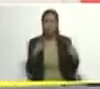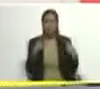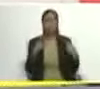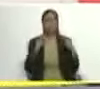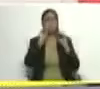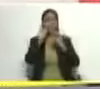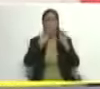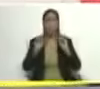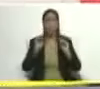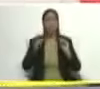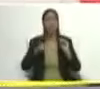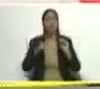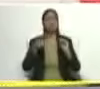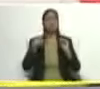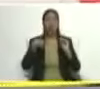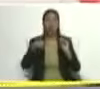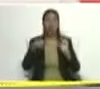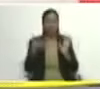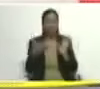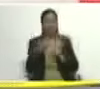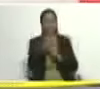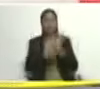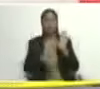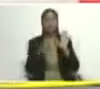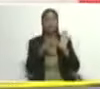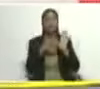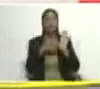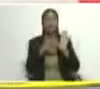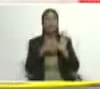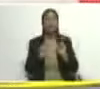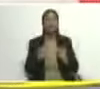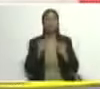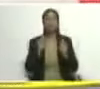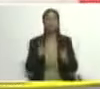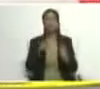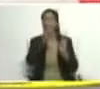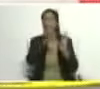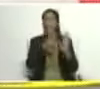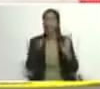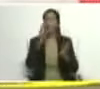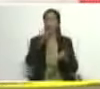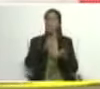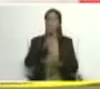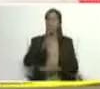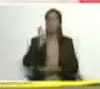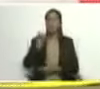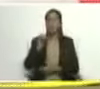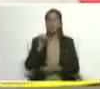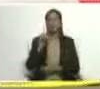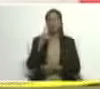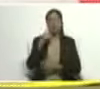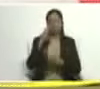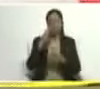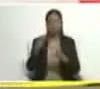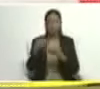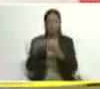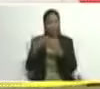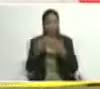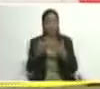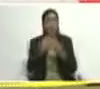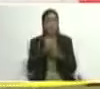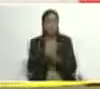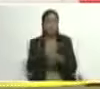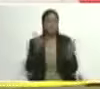hay un documento de arranque de esta Agenda 2030 para ser estudiado, ventilado y ojalá